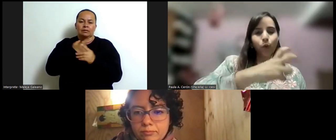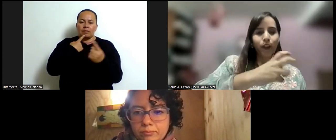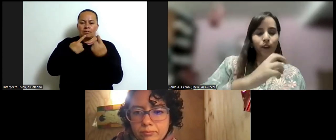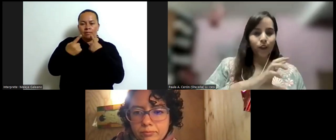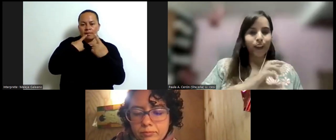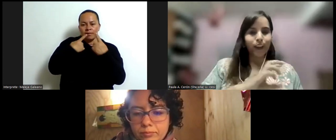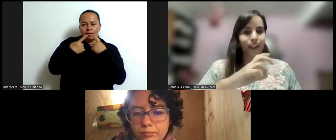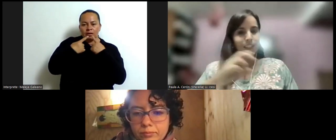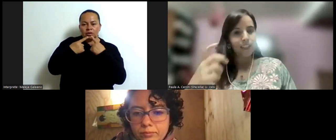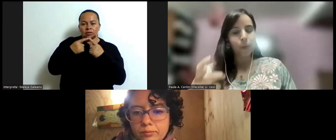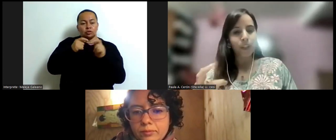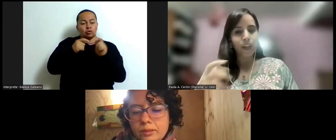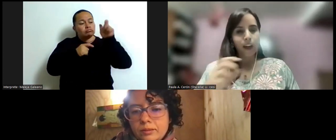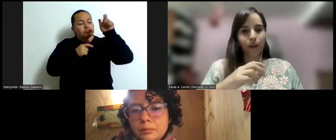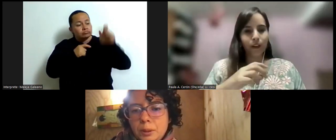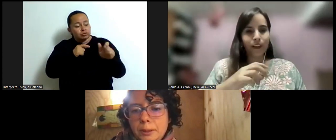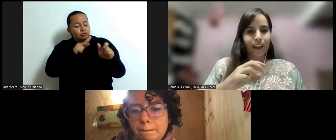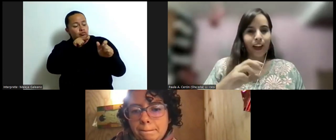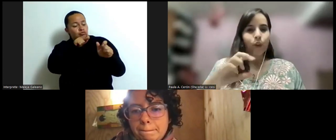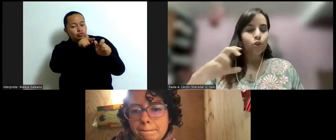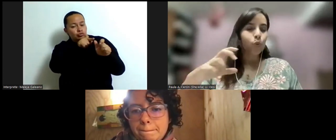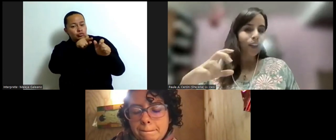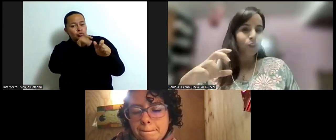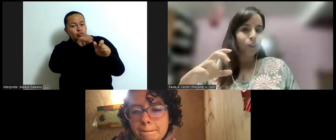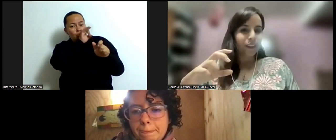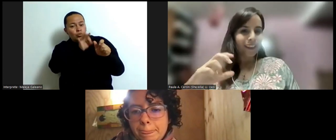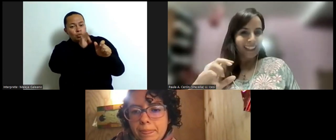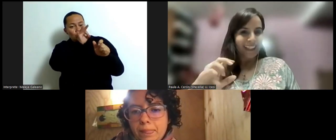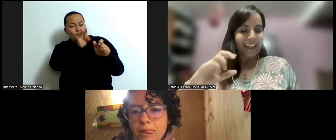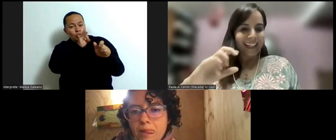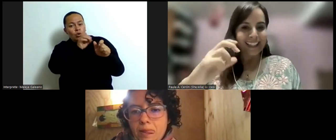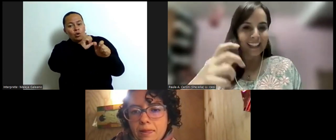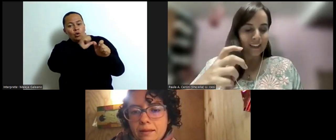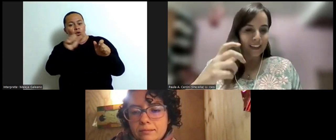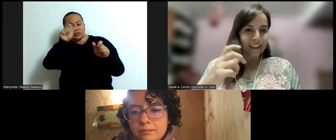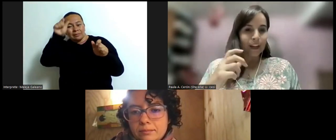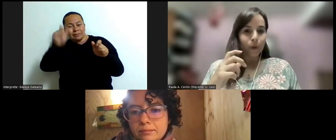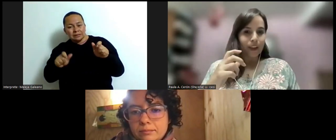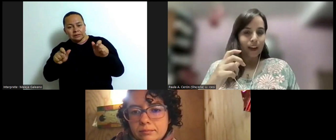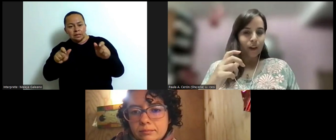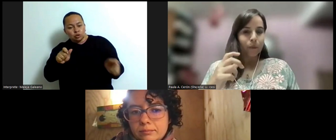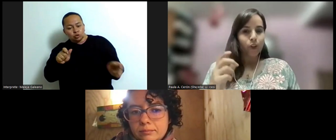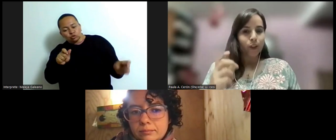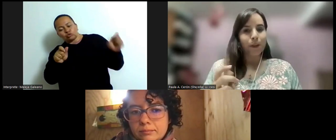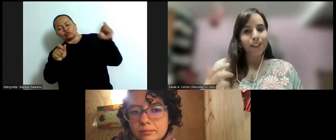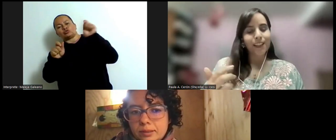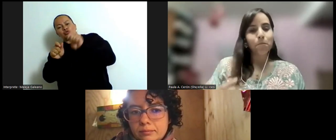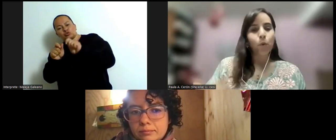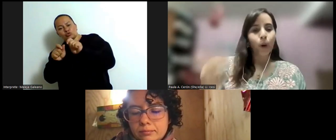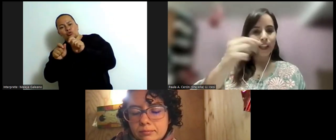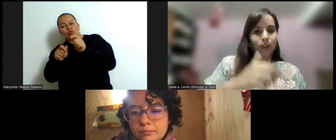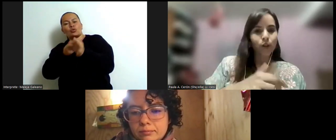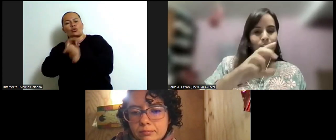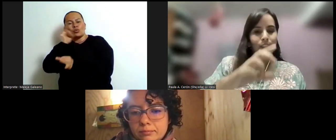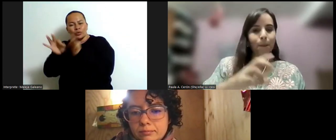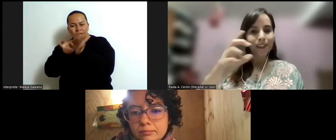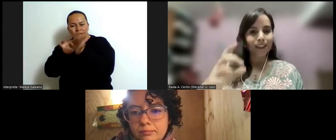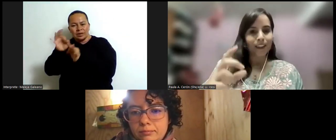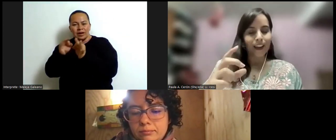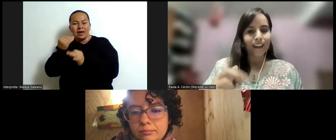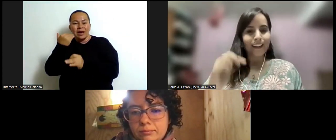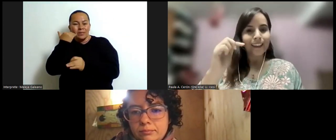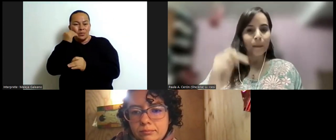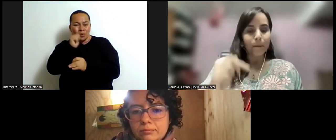hay un sujeto que ejerce ese cuidado hay un sujeto que recibe ese cuidado y muchas veces hay mujeres con